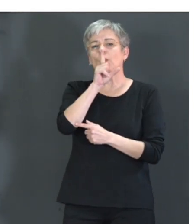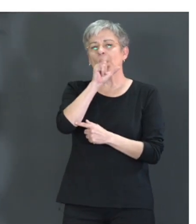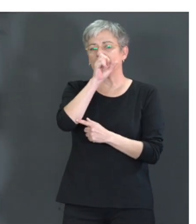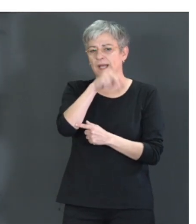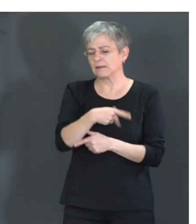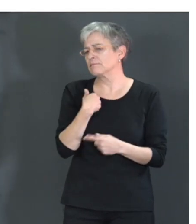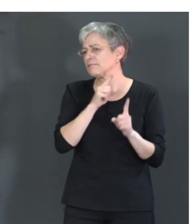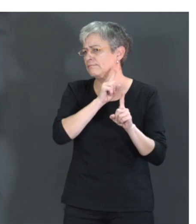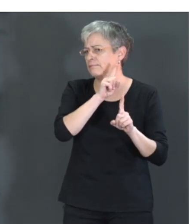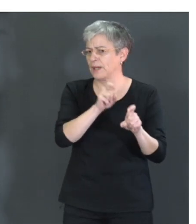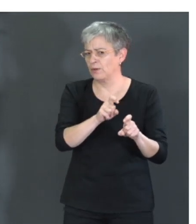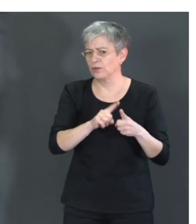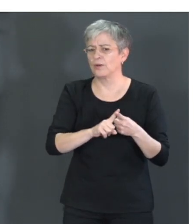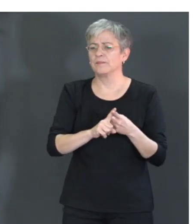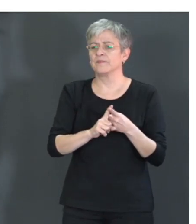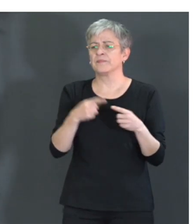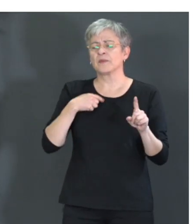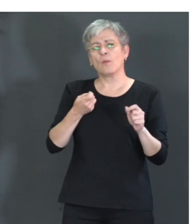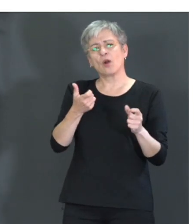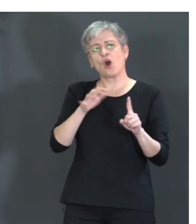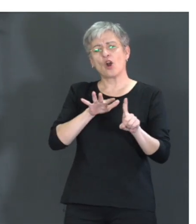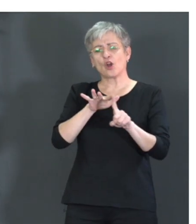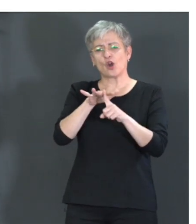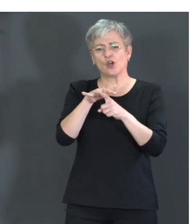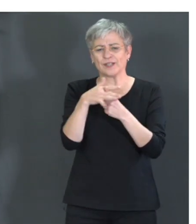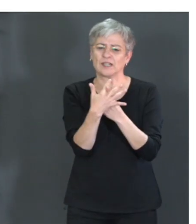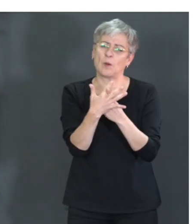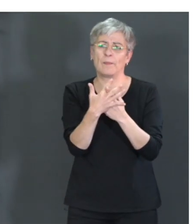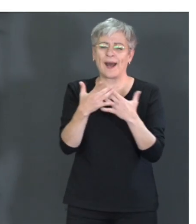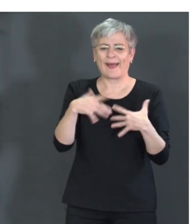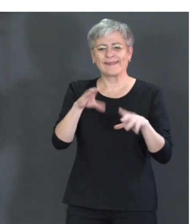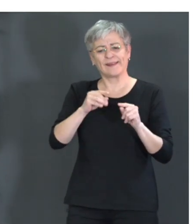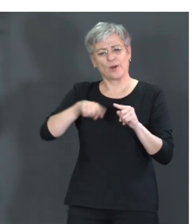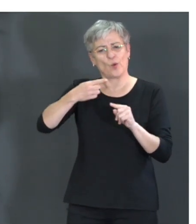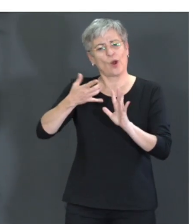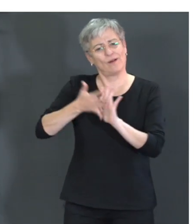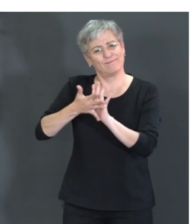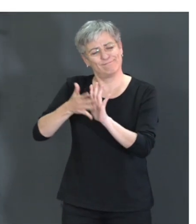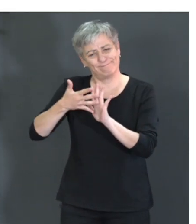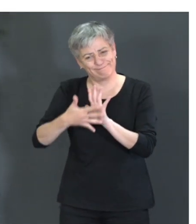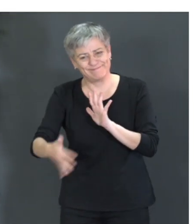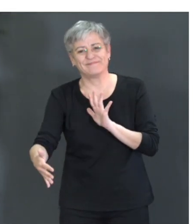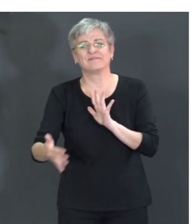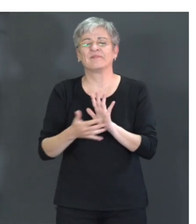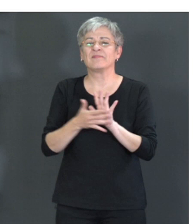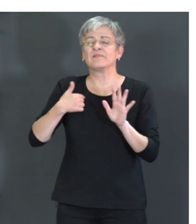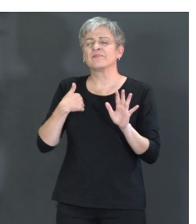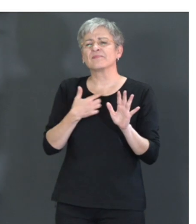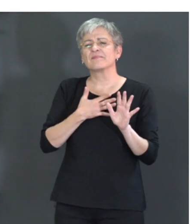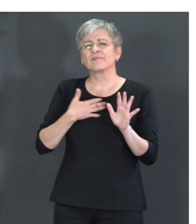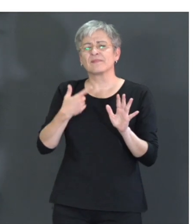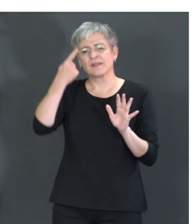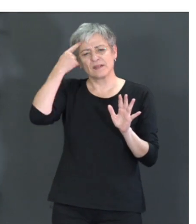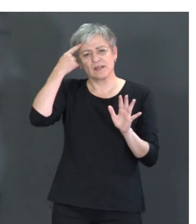y la pregunta sería un poco el contexto para entender todo lo que va a venir después. Sería, para quien no lo conozca, pues saber qué